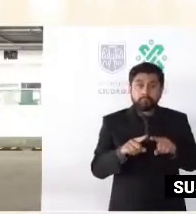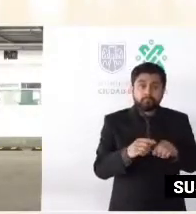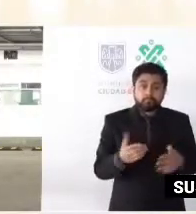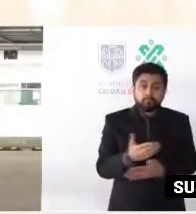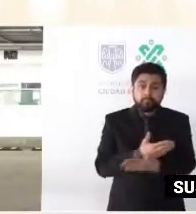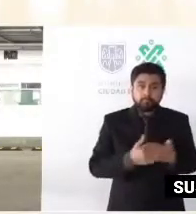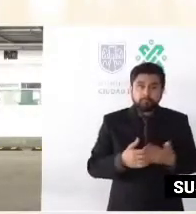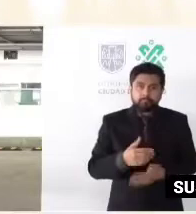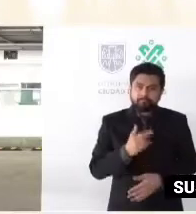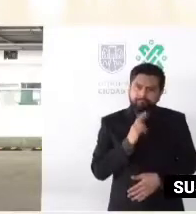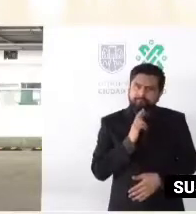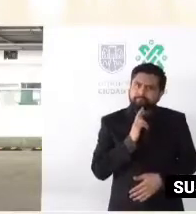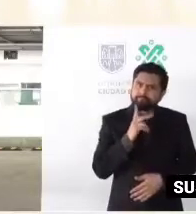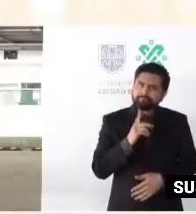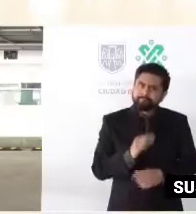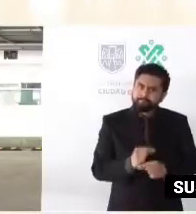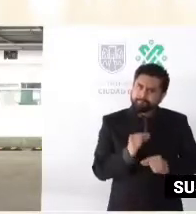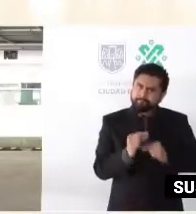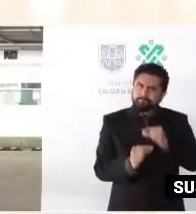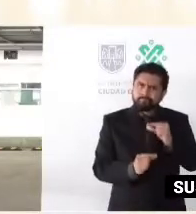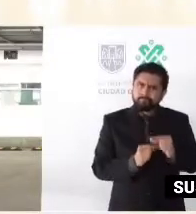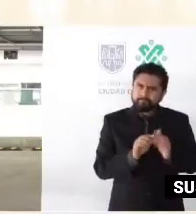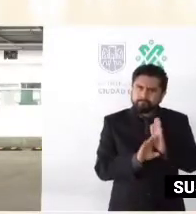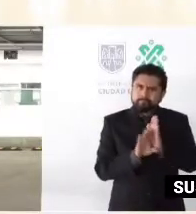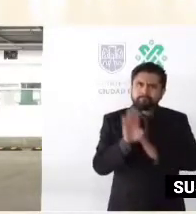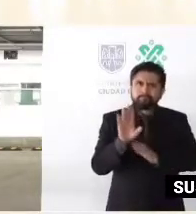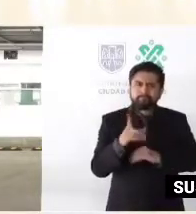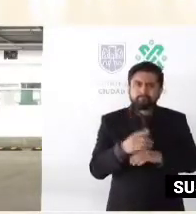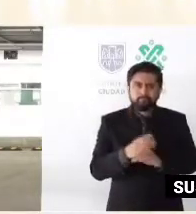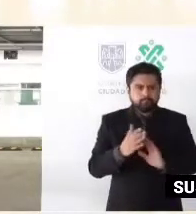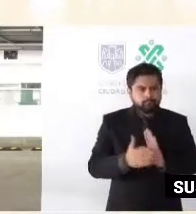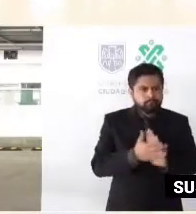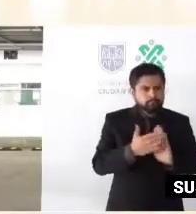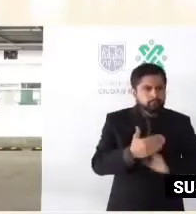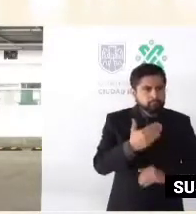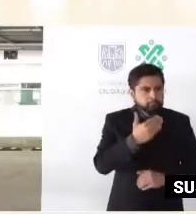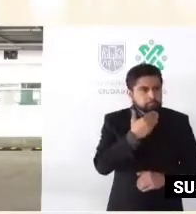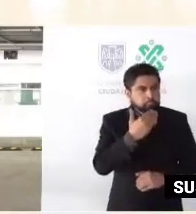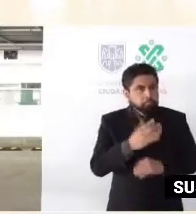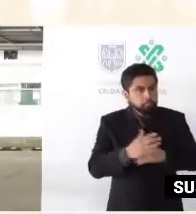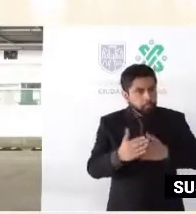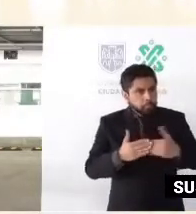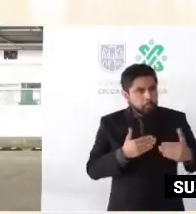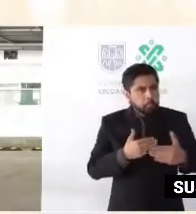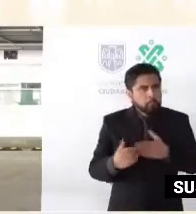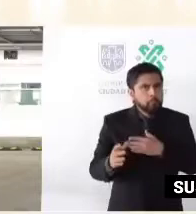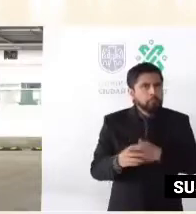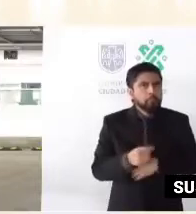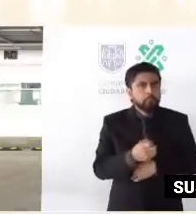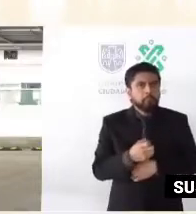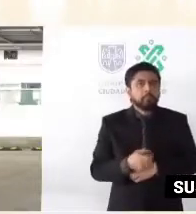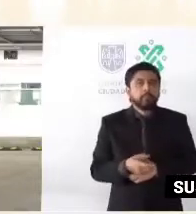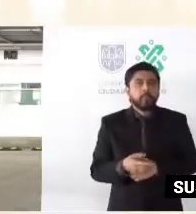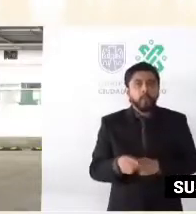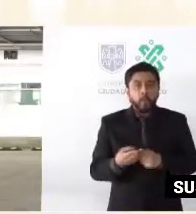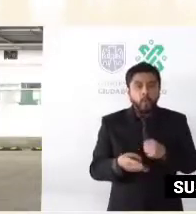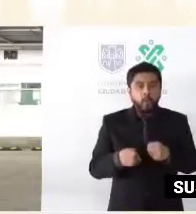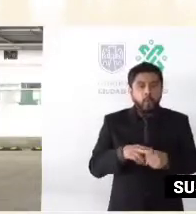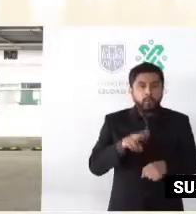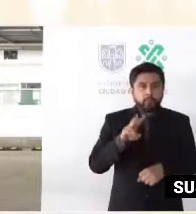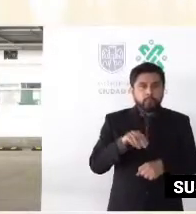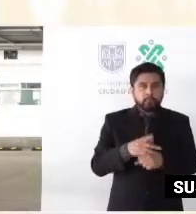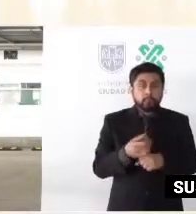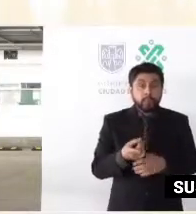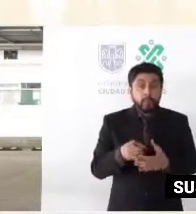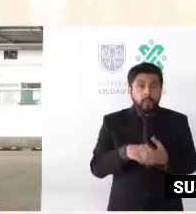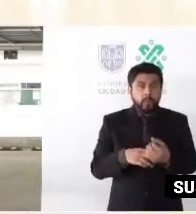servicios de calidad, con una construcción digna, con una construcción moderna, con una construcción, además, que lo que